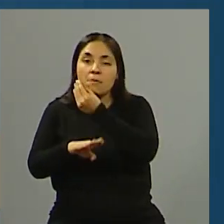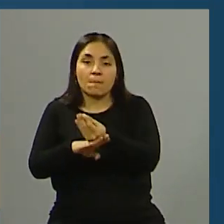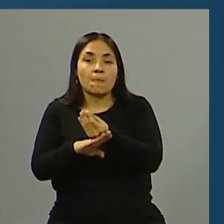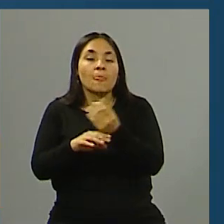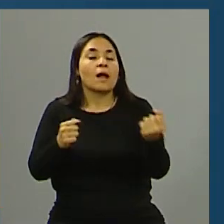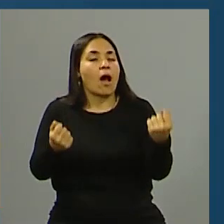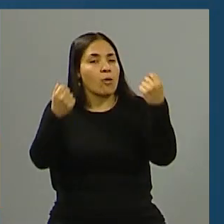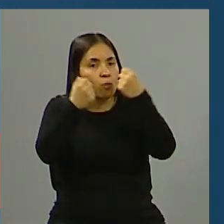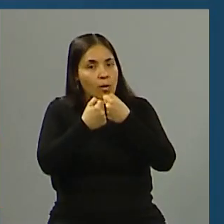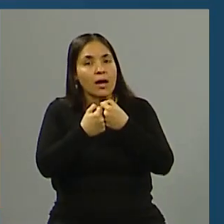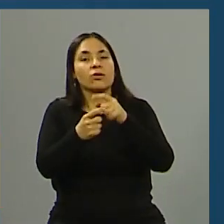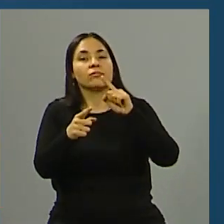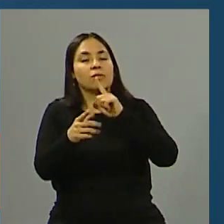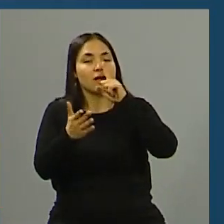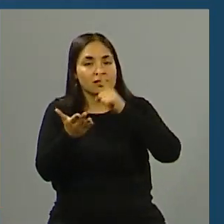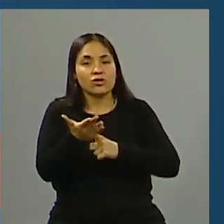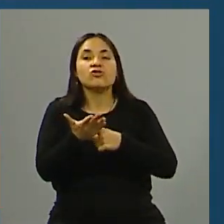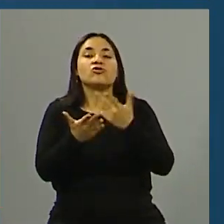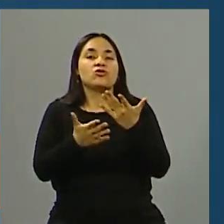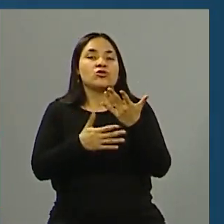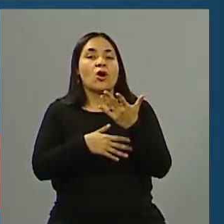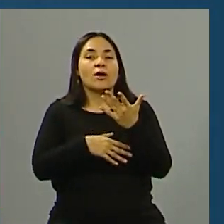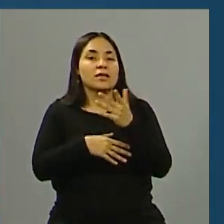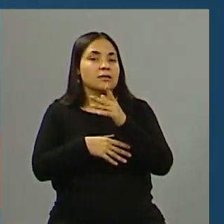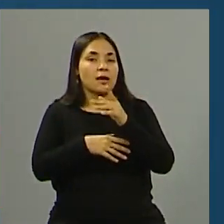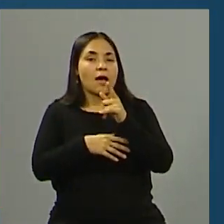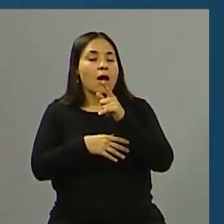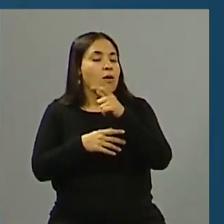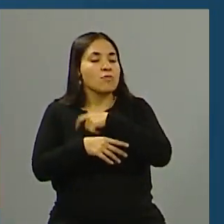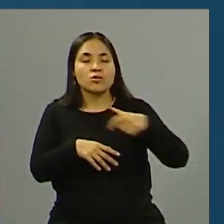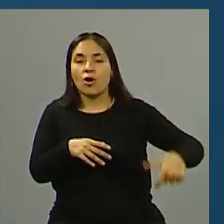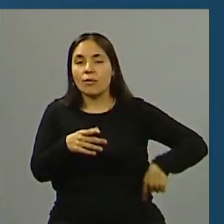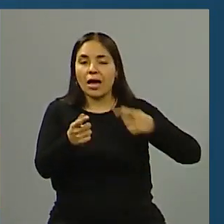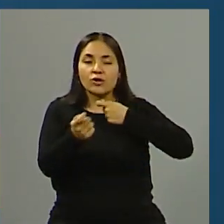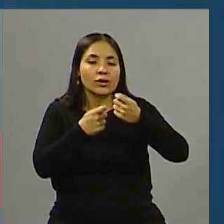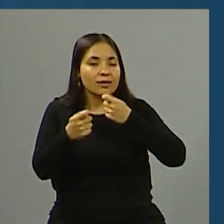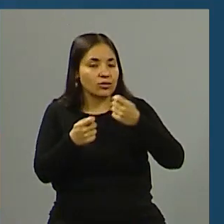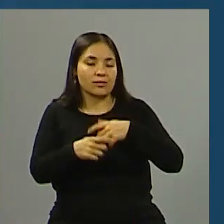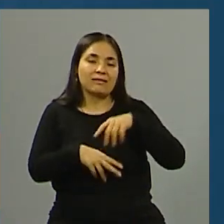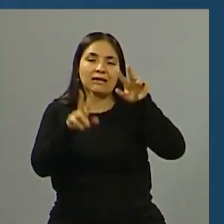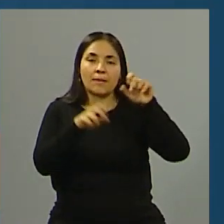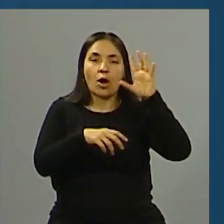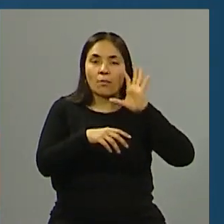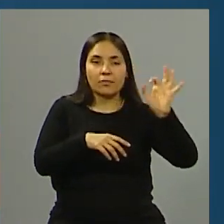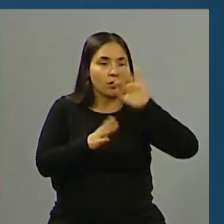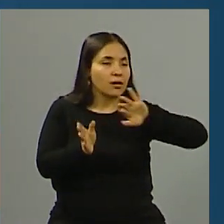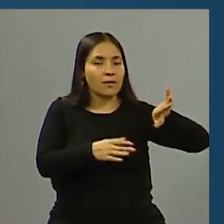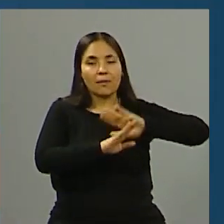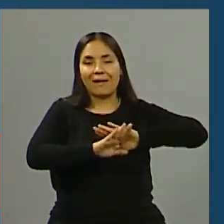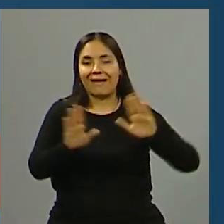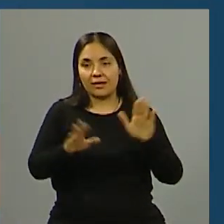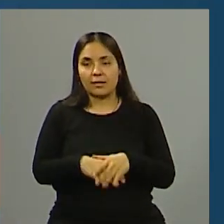coincidencias y generar políticas de estados, dejando las cuestiones ideológicas de lado, ¿no? creo que la situación del país lo amerita. Y